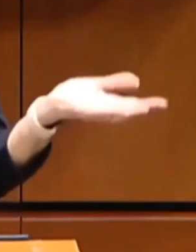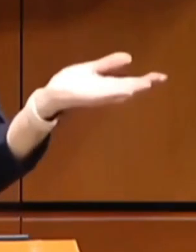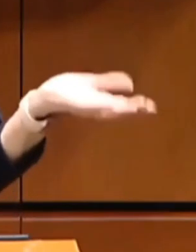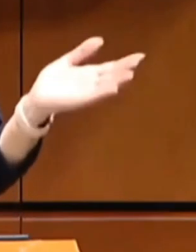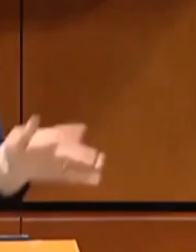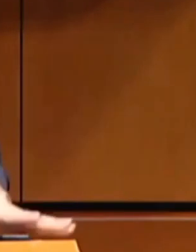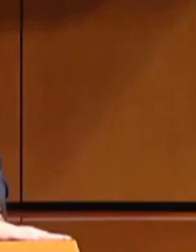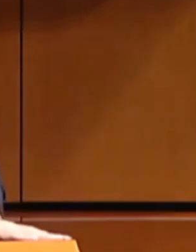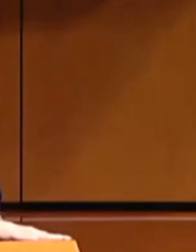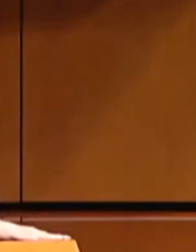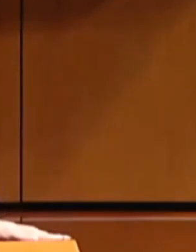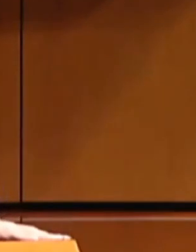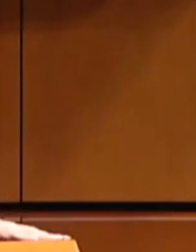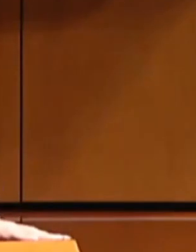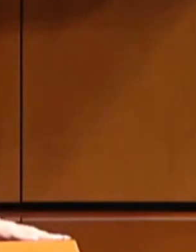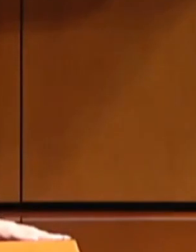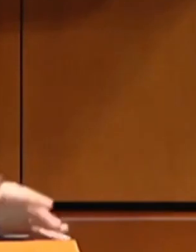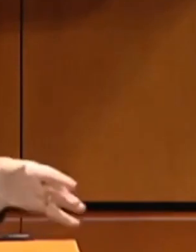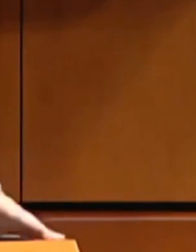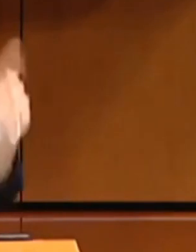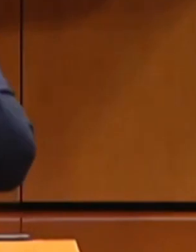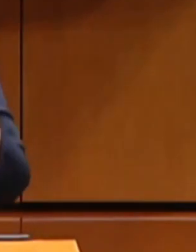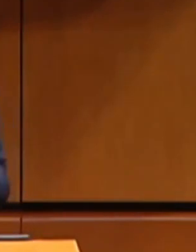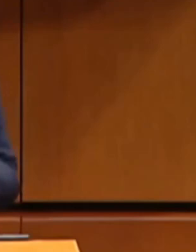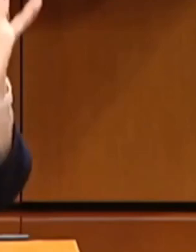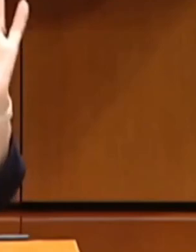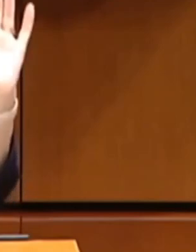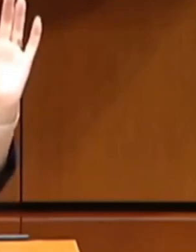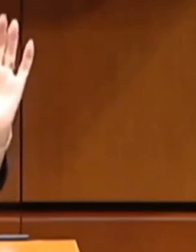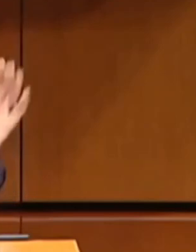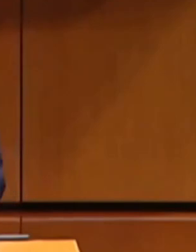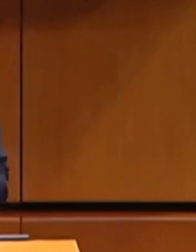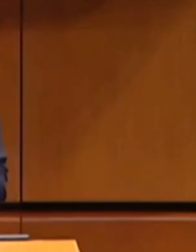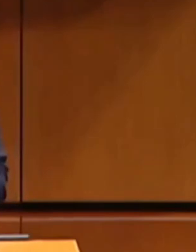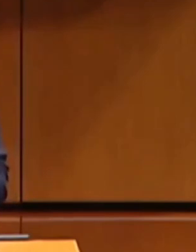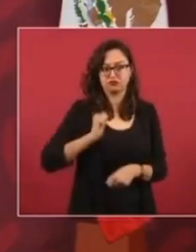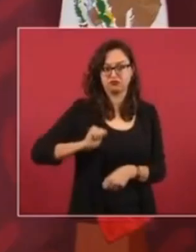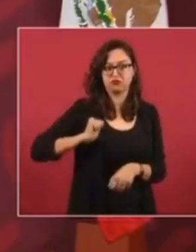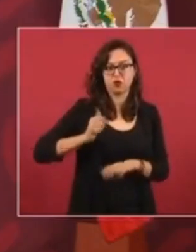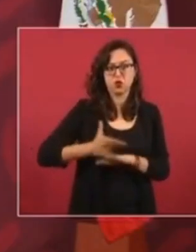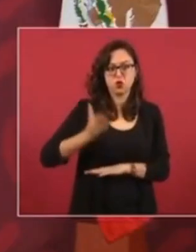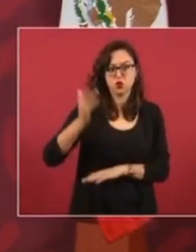sí, penosamente, 1 es de Morena. Pero solo 1, el 25%.